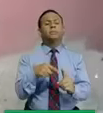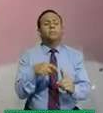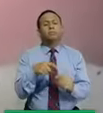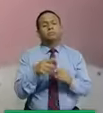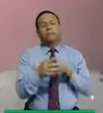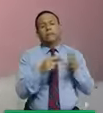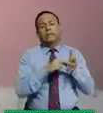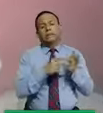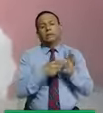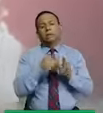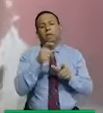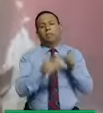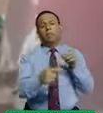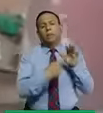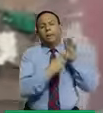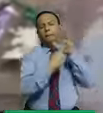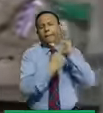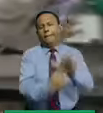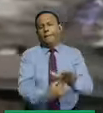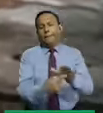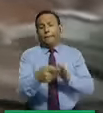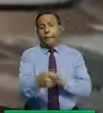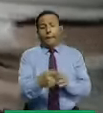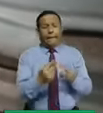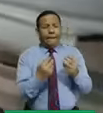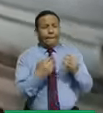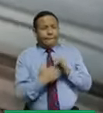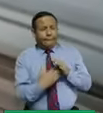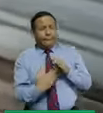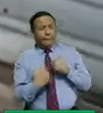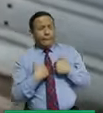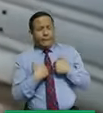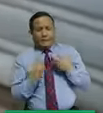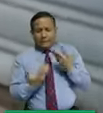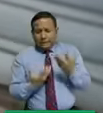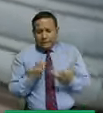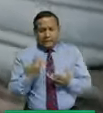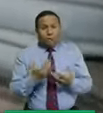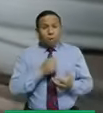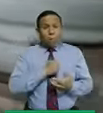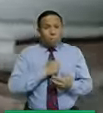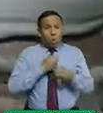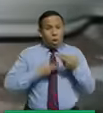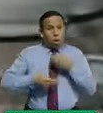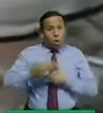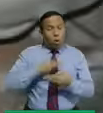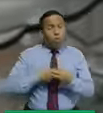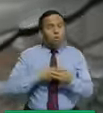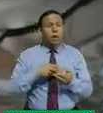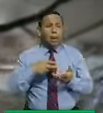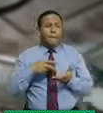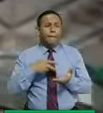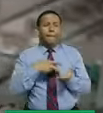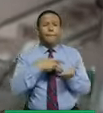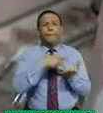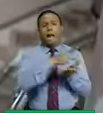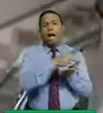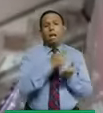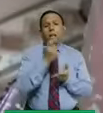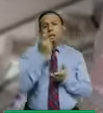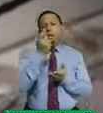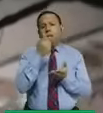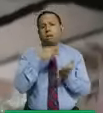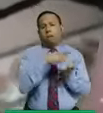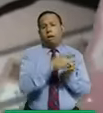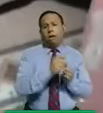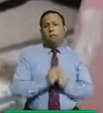tratar de presionar al dueño de la vivienda, al dueño del local, para obligarlo a cancelar ciertas cantidades de dinero. Caballero,